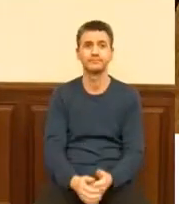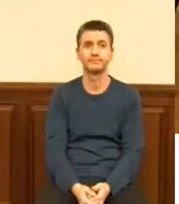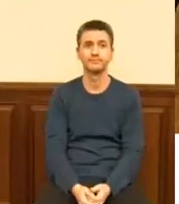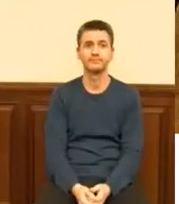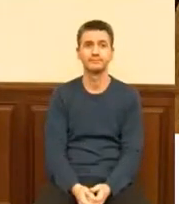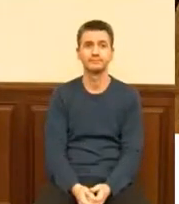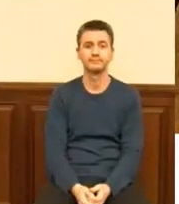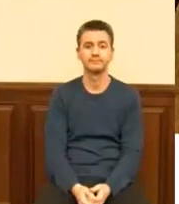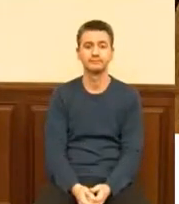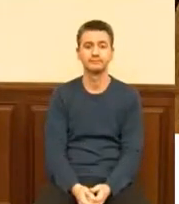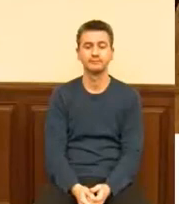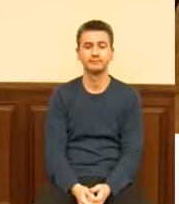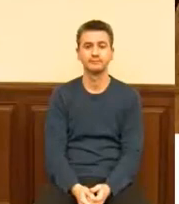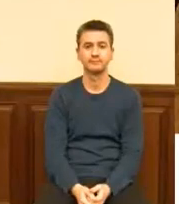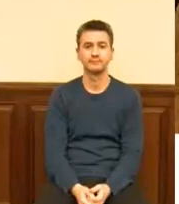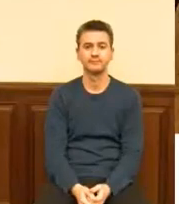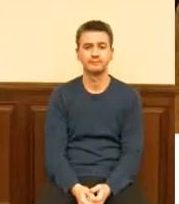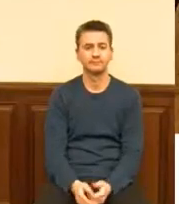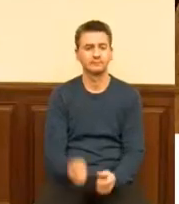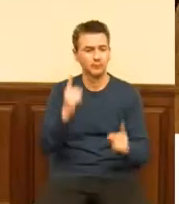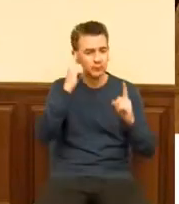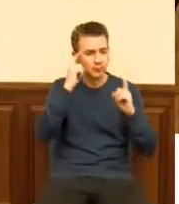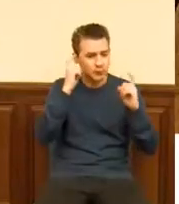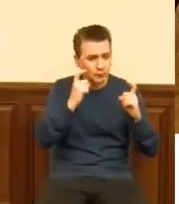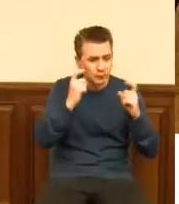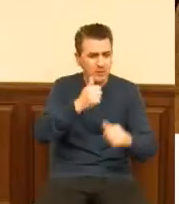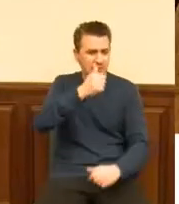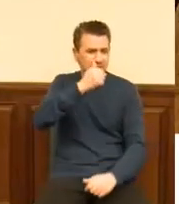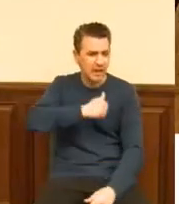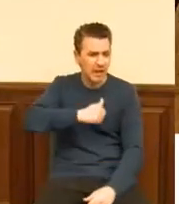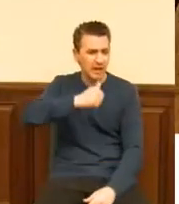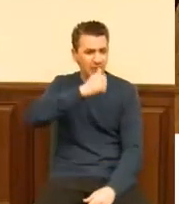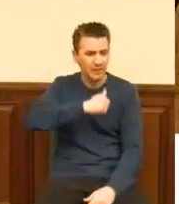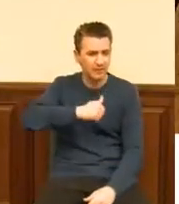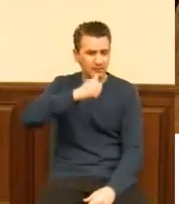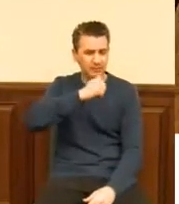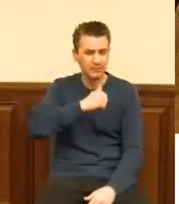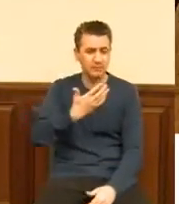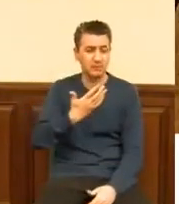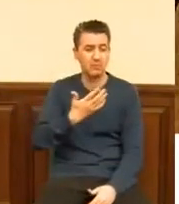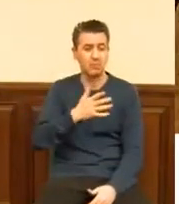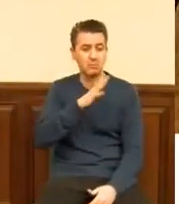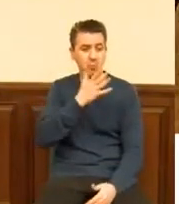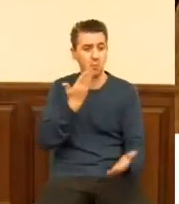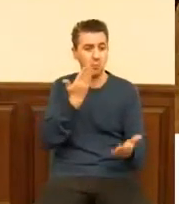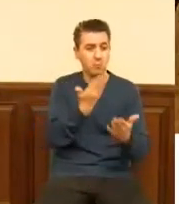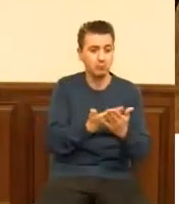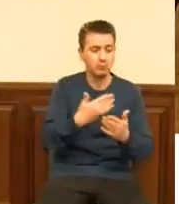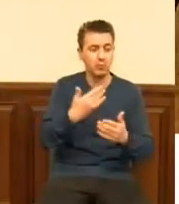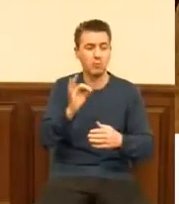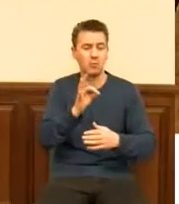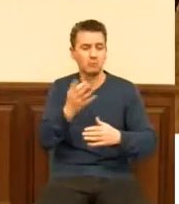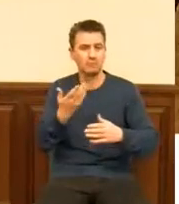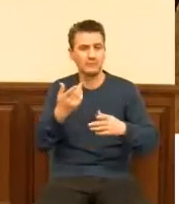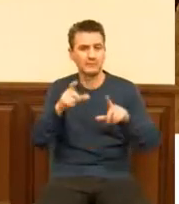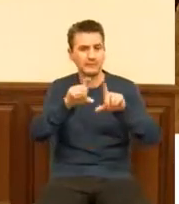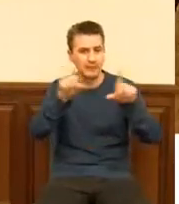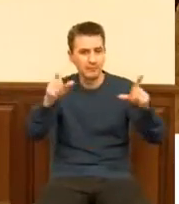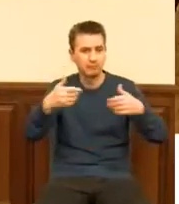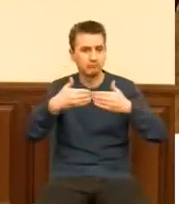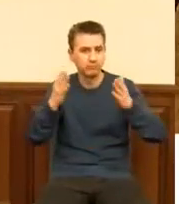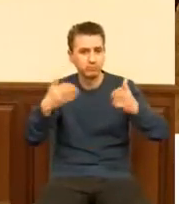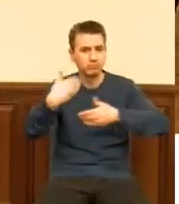que están haciendo tanto sacrificio por sacar sus negocios adelante, pues no entenderían